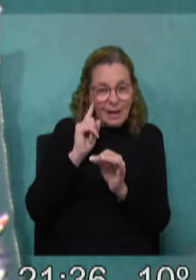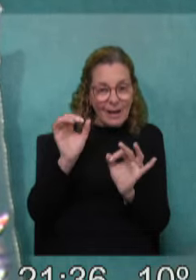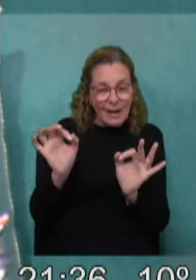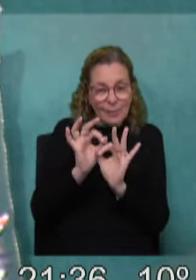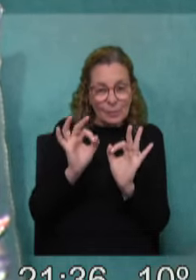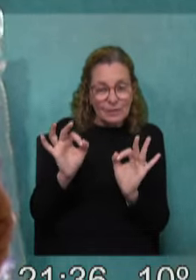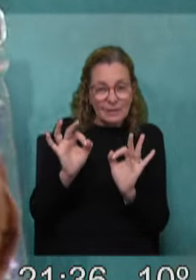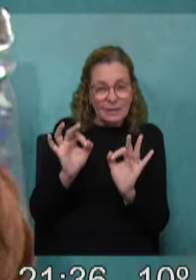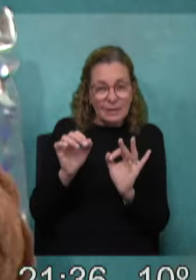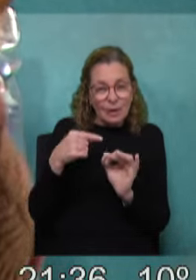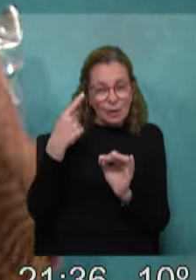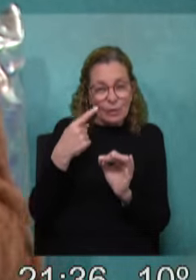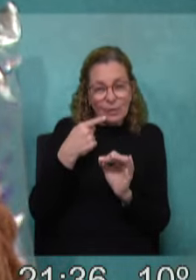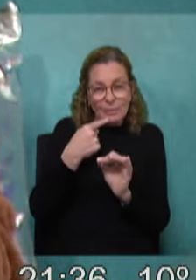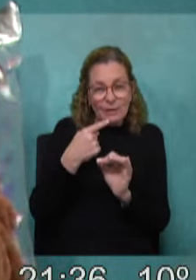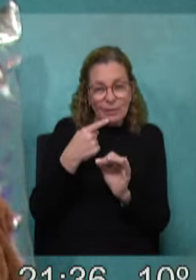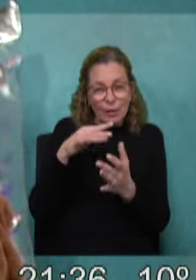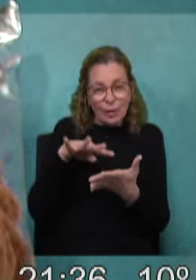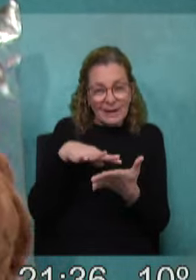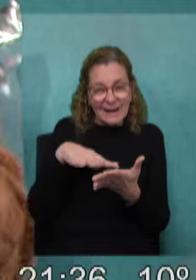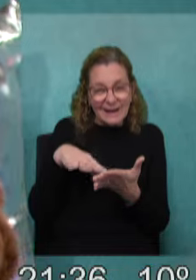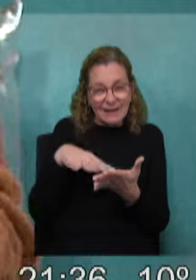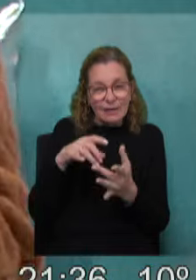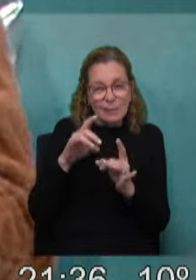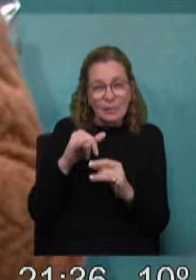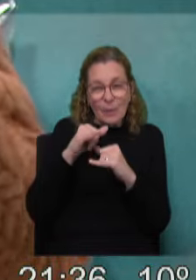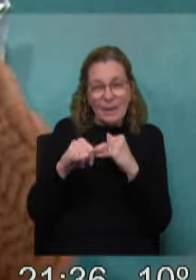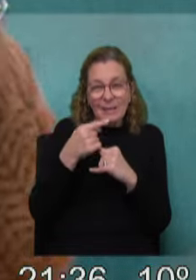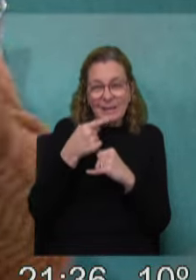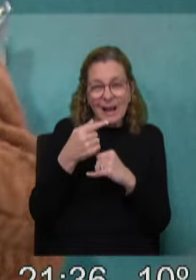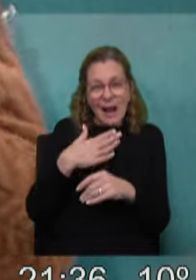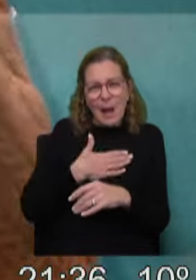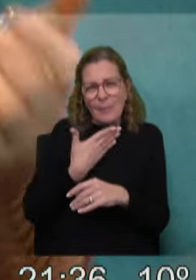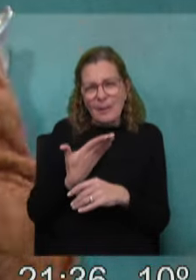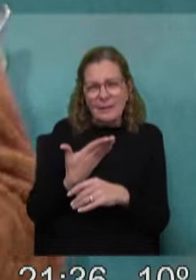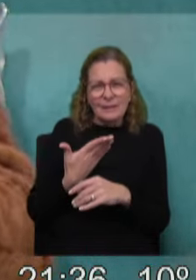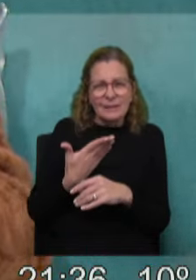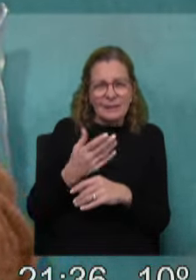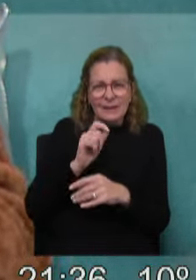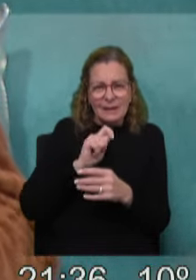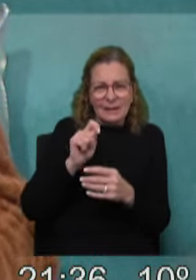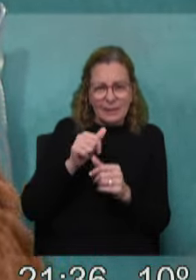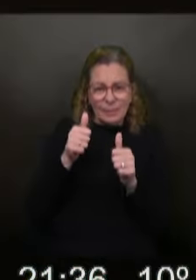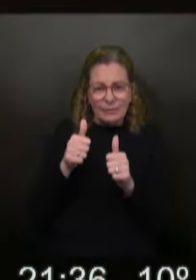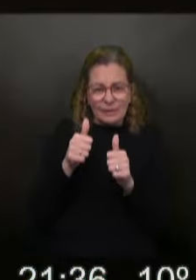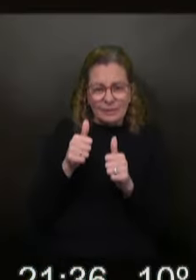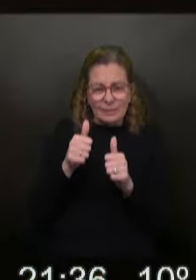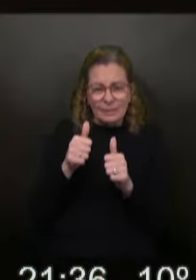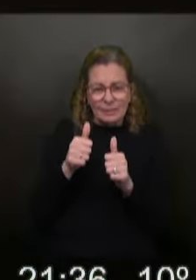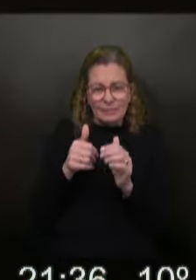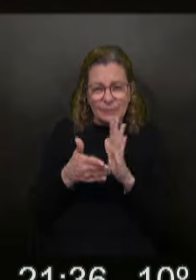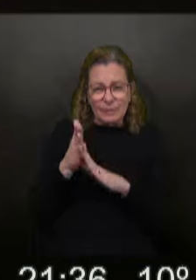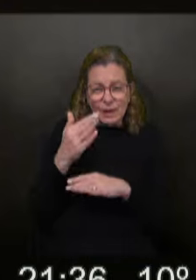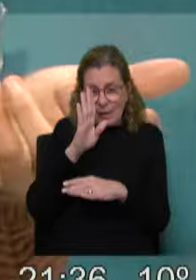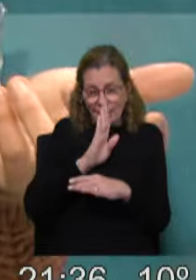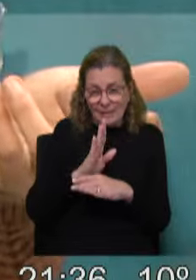música. Y el loco se copó solo por leer la letra. Me mandó un mail diciendo, adoré la letra, no sé qué, perfecto. Qué genial. Y me fui a grabar a San Pablo y no